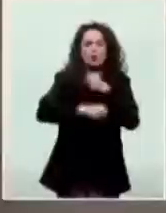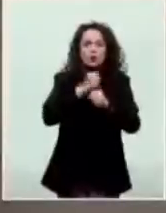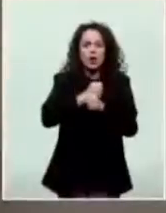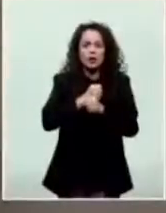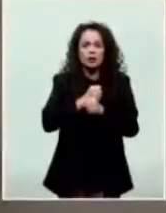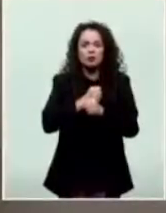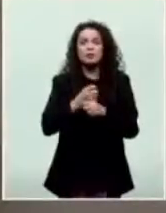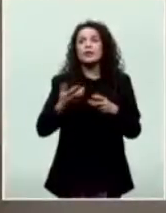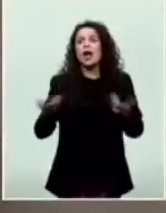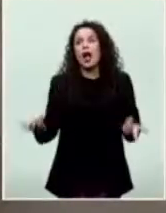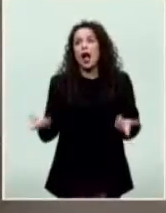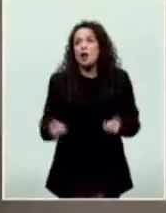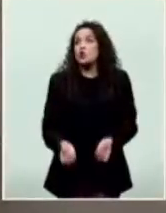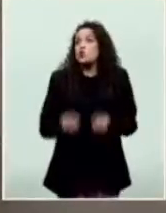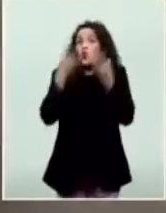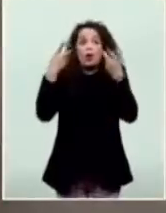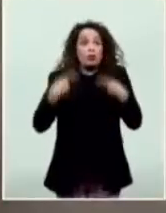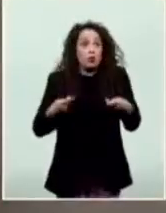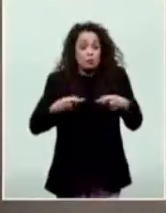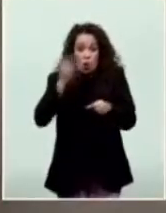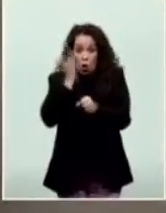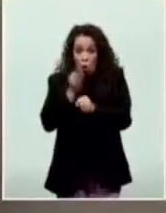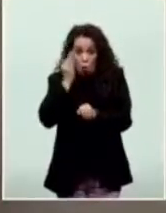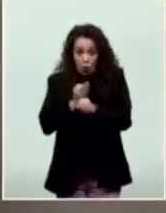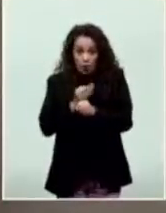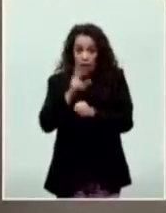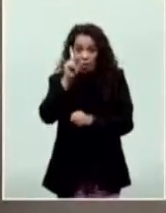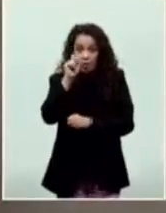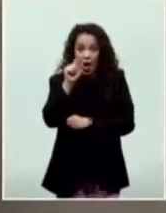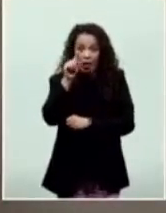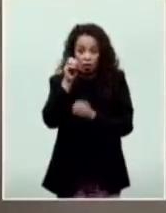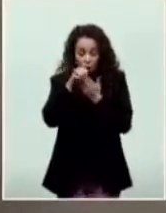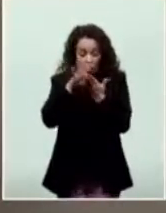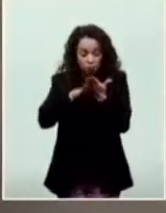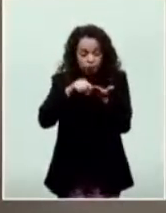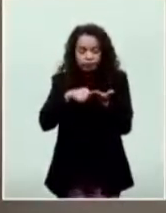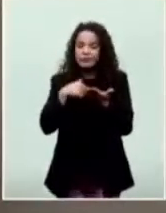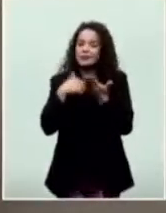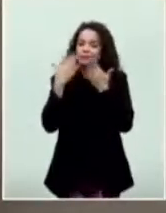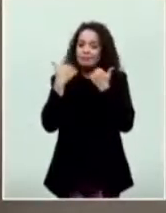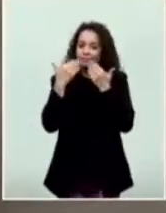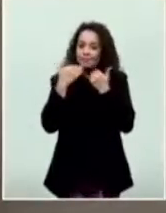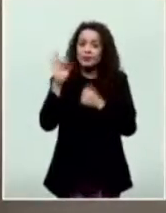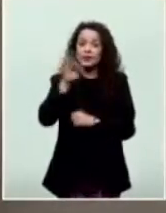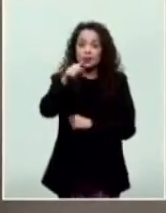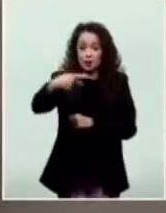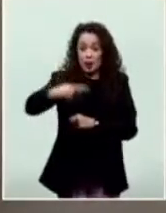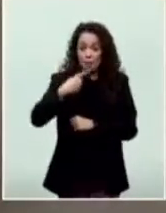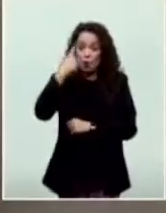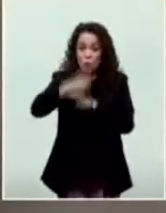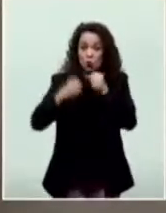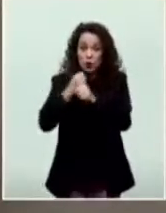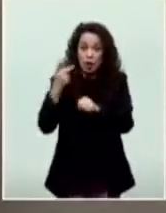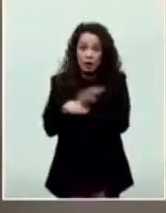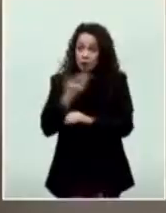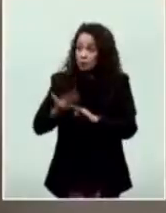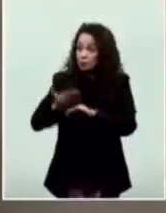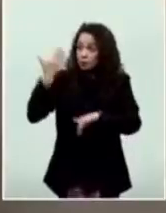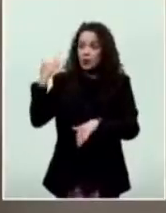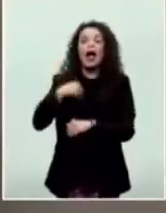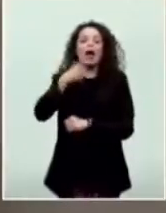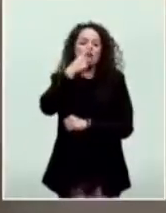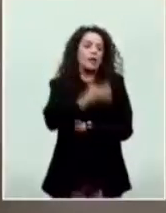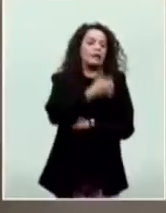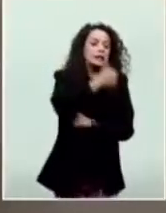dato de cuánta gente hemos sancionado, pero si usted me hubiera preguntado esto el año pasado, ya llevamos 6 y